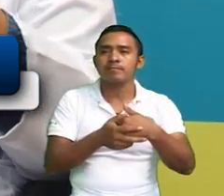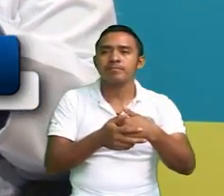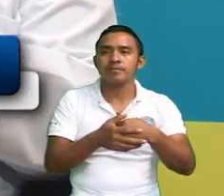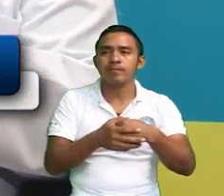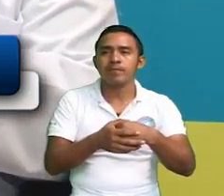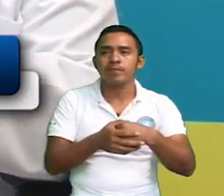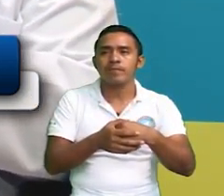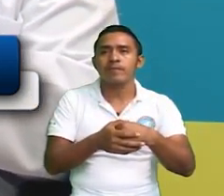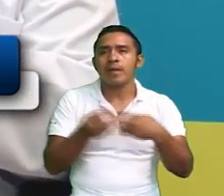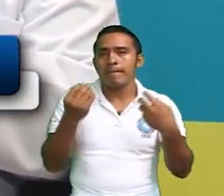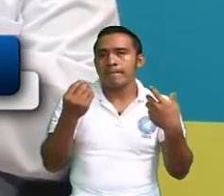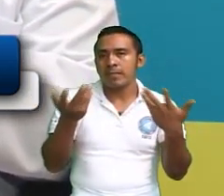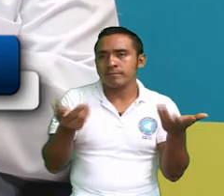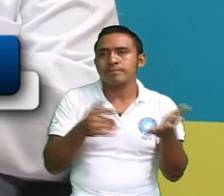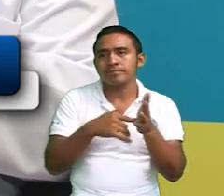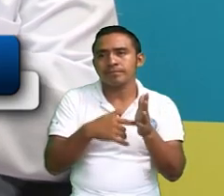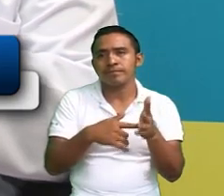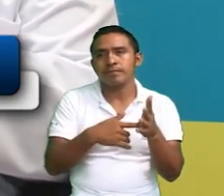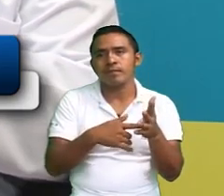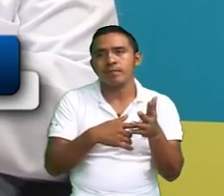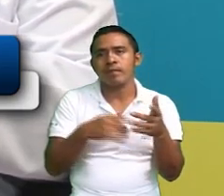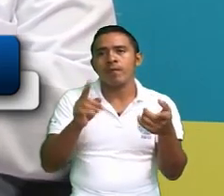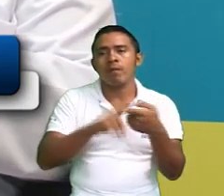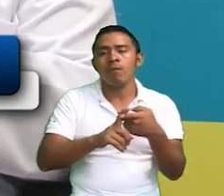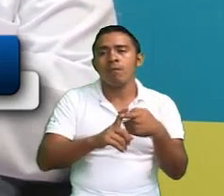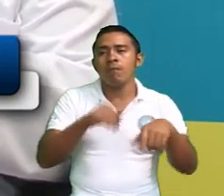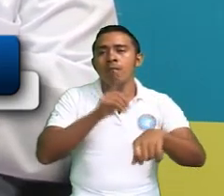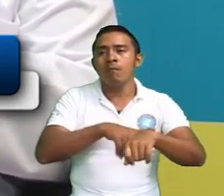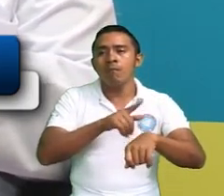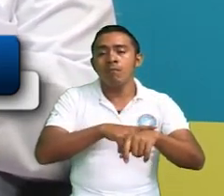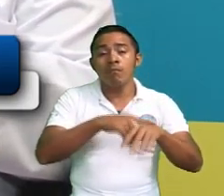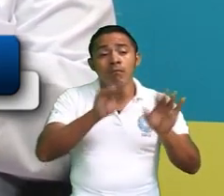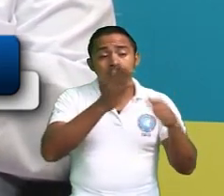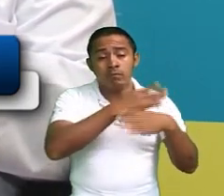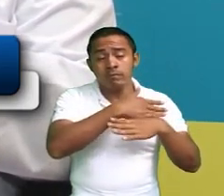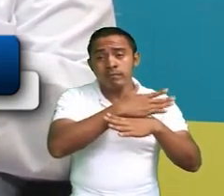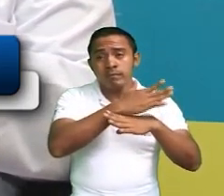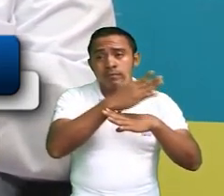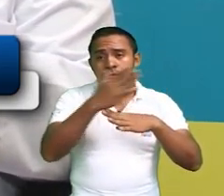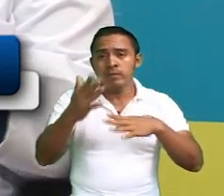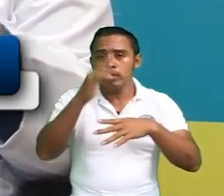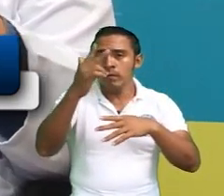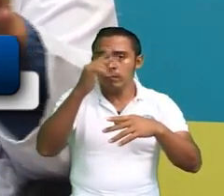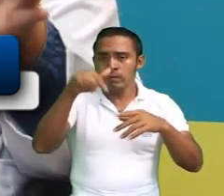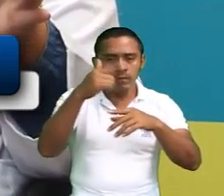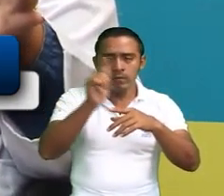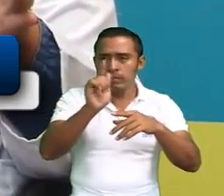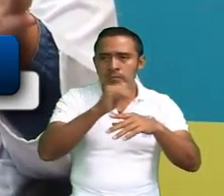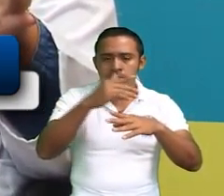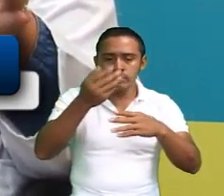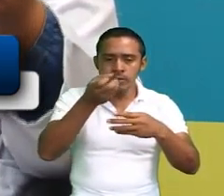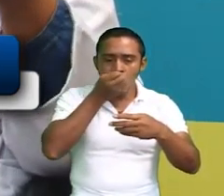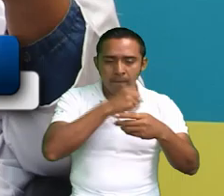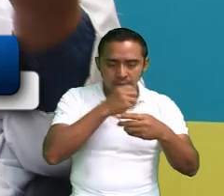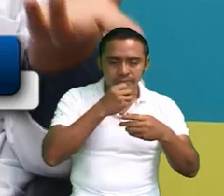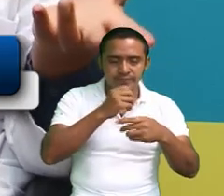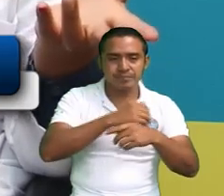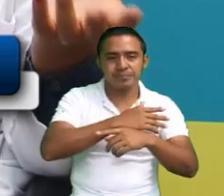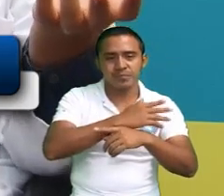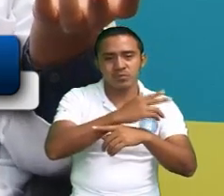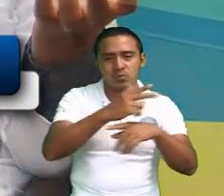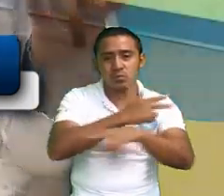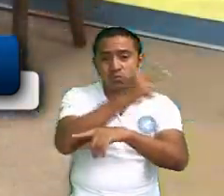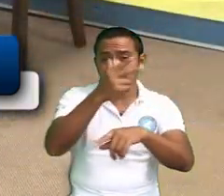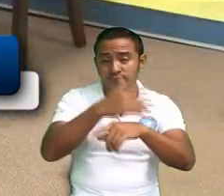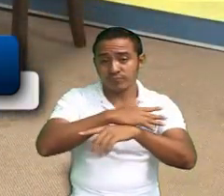orientados? Muchas veces ocurren en un periodo de tiempo laxo a menor de 8 horas después del ingesta del alimento. ¿Cuáles